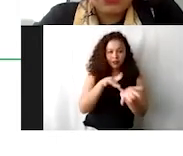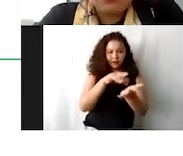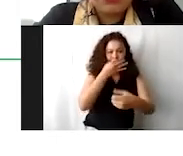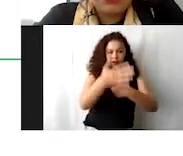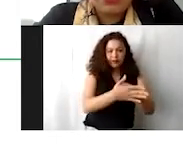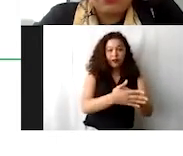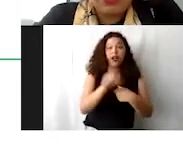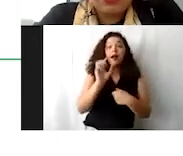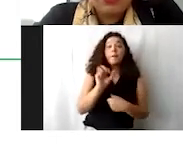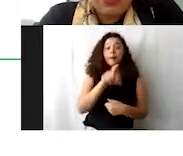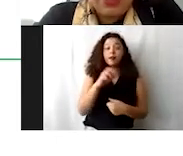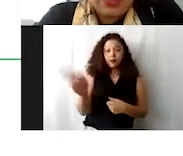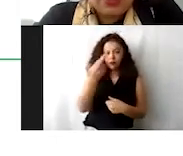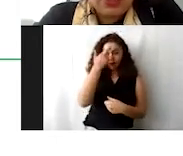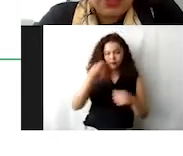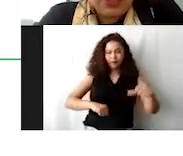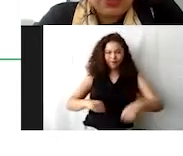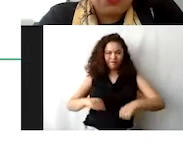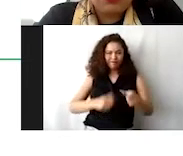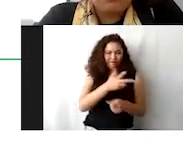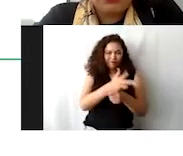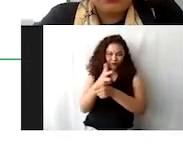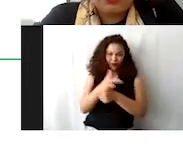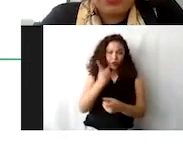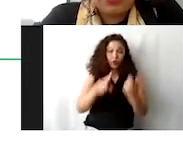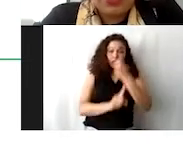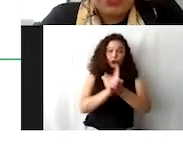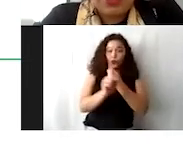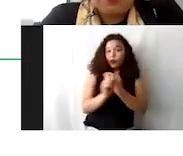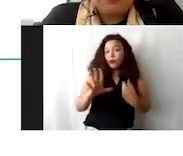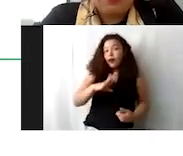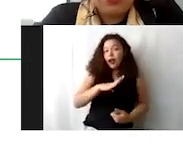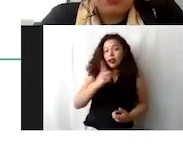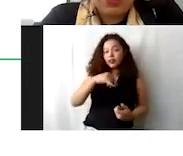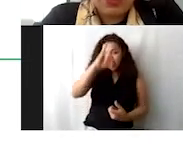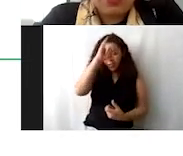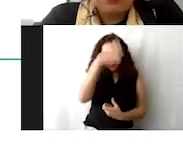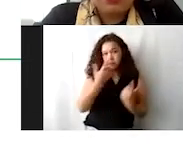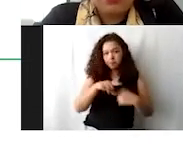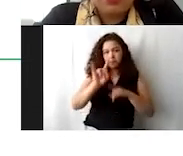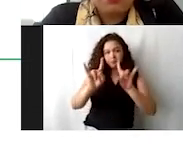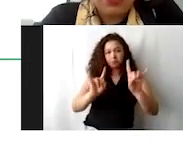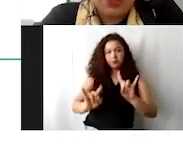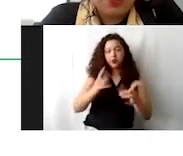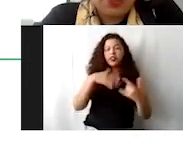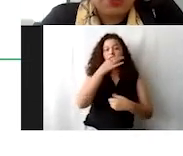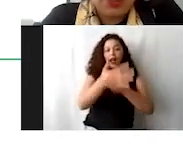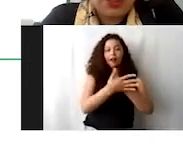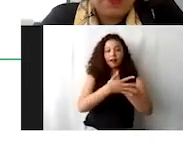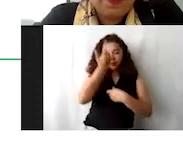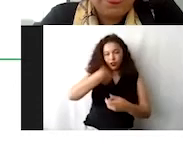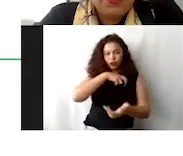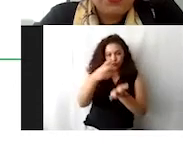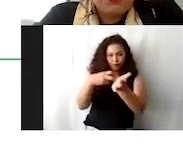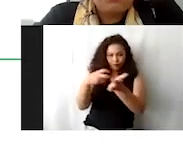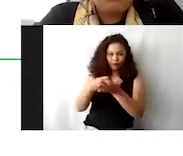recordamos que esta actividad será grabada. En caso de que tengan algún inconveniente en aparecer en ella, por favor si nos lo hacen saber para llevar a cabo la edición